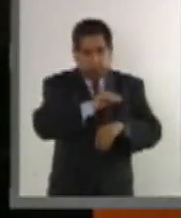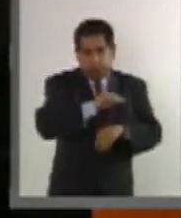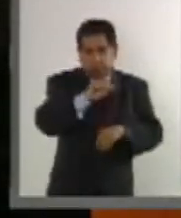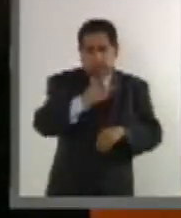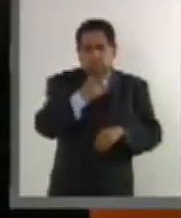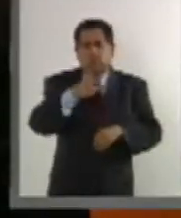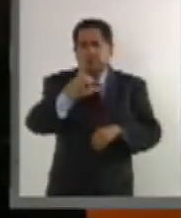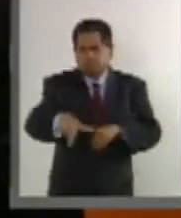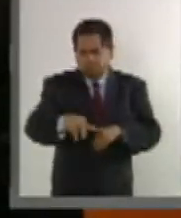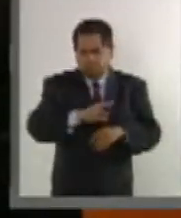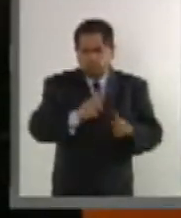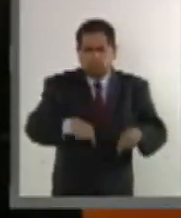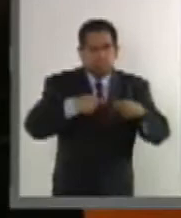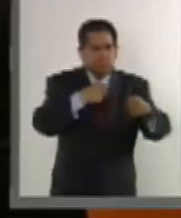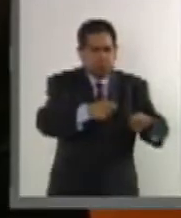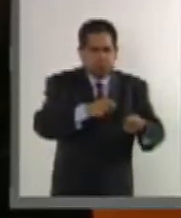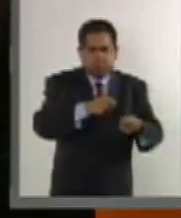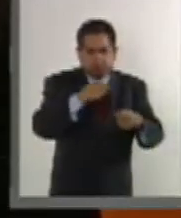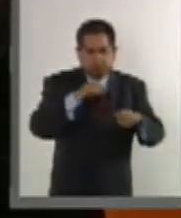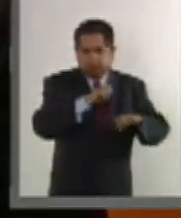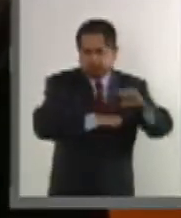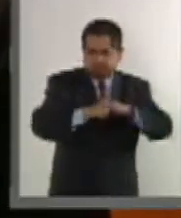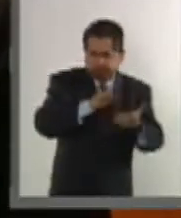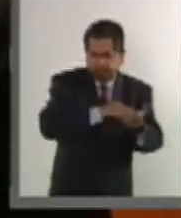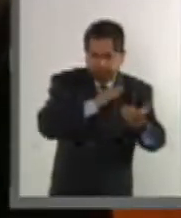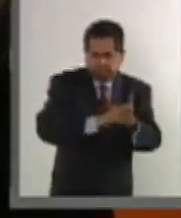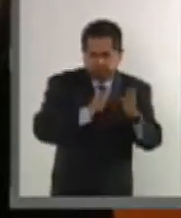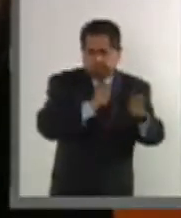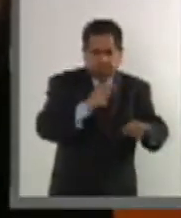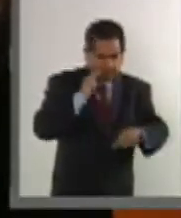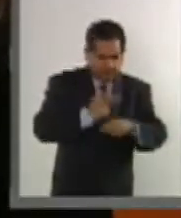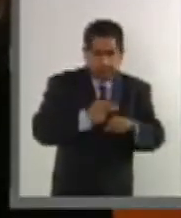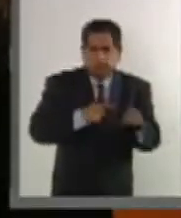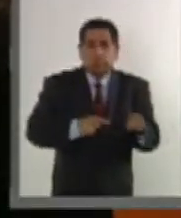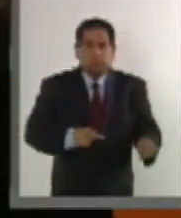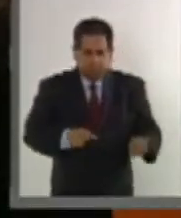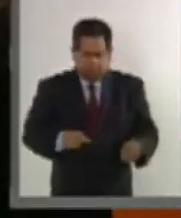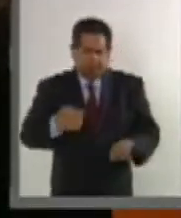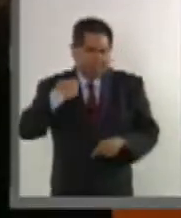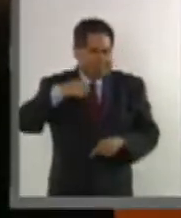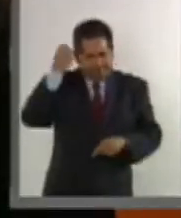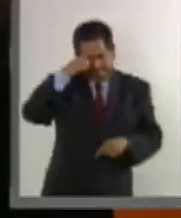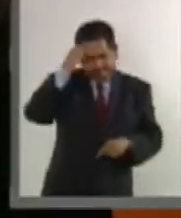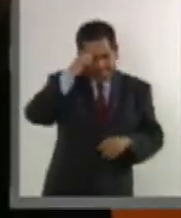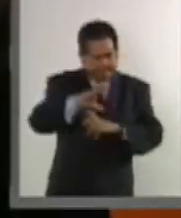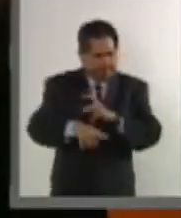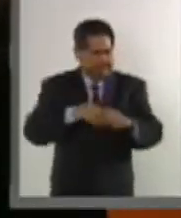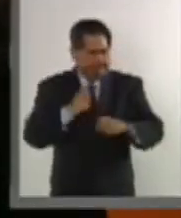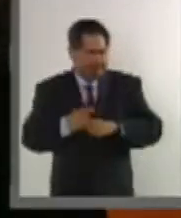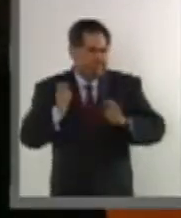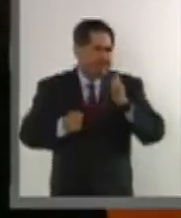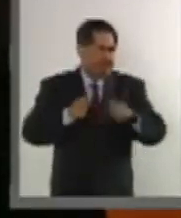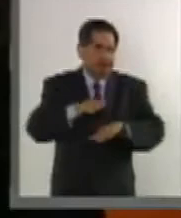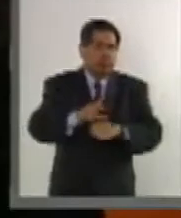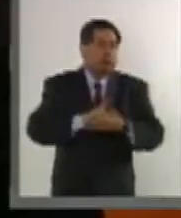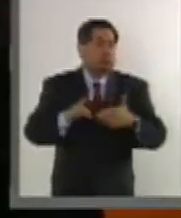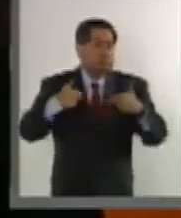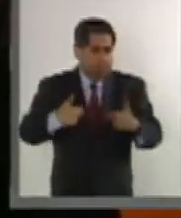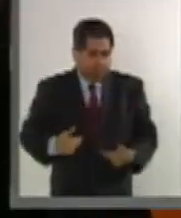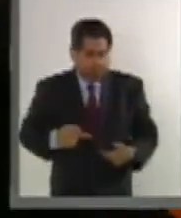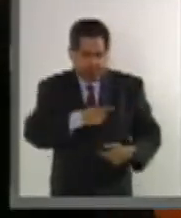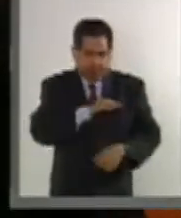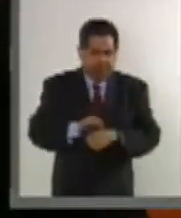Puerto Rico, un especialista en materia de derechos humanos y que estoy segura podrá aplicar estos conocimientos en la